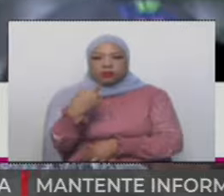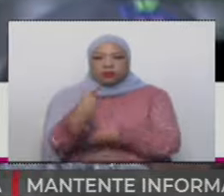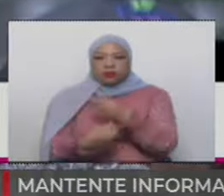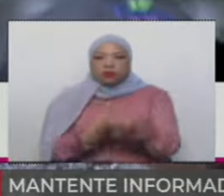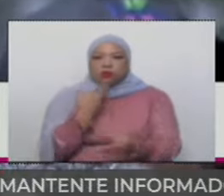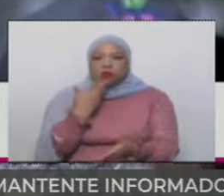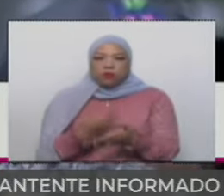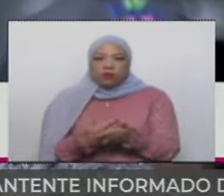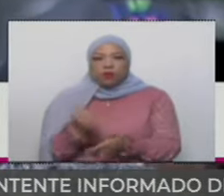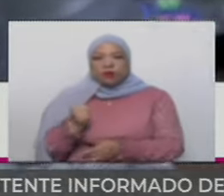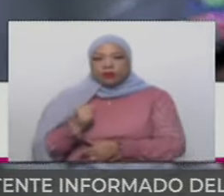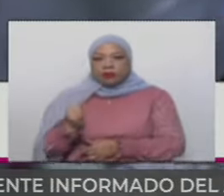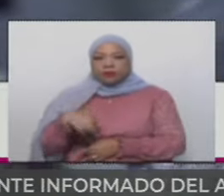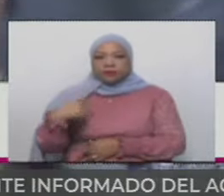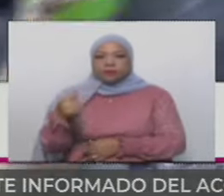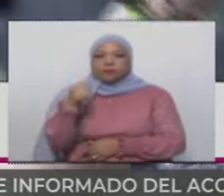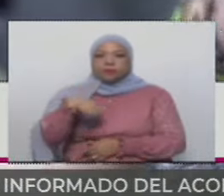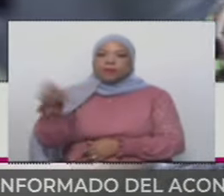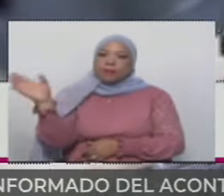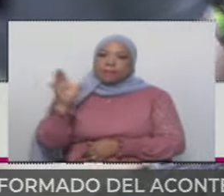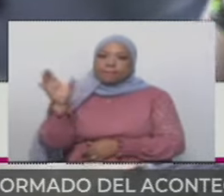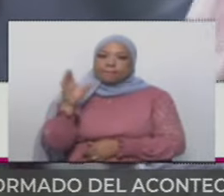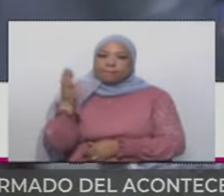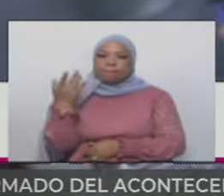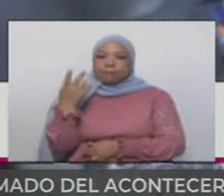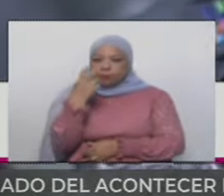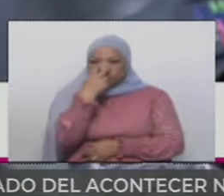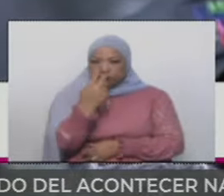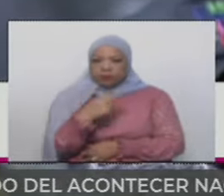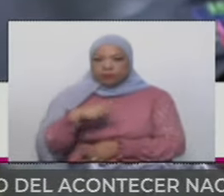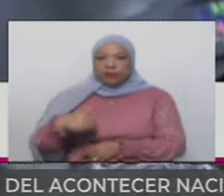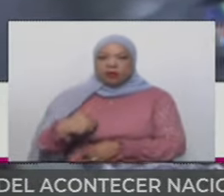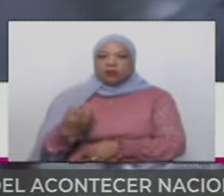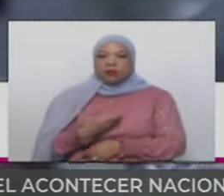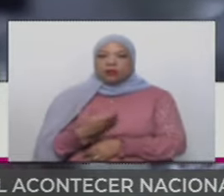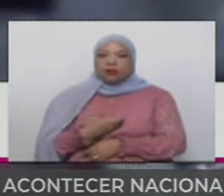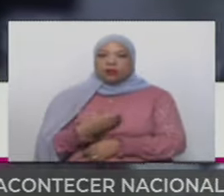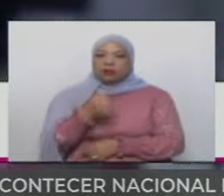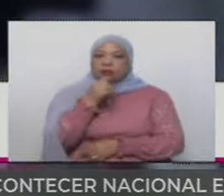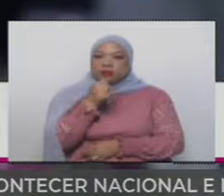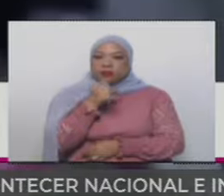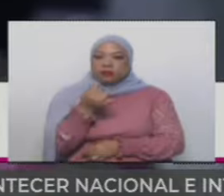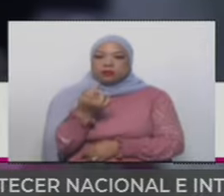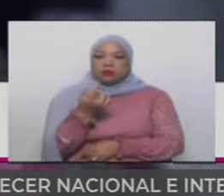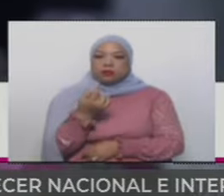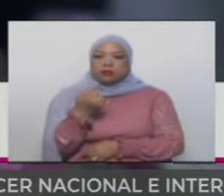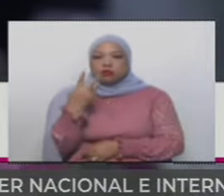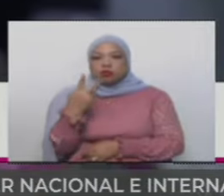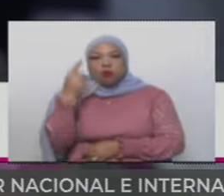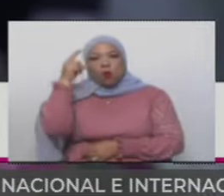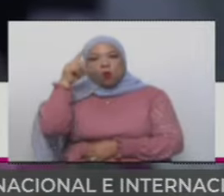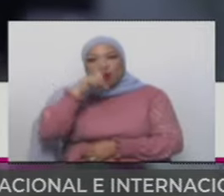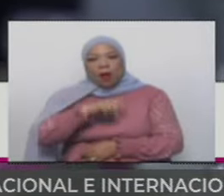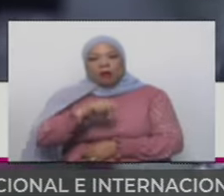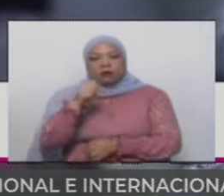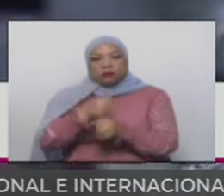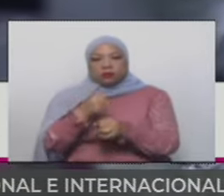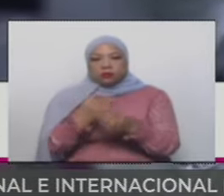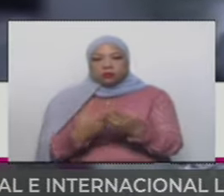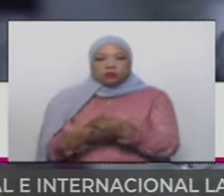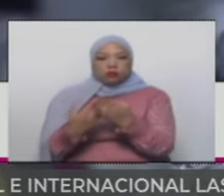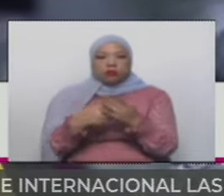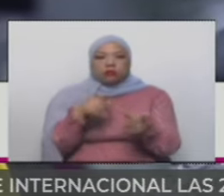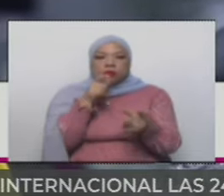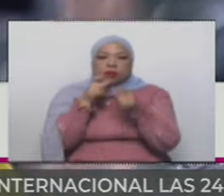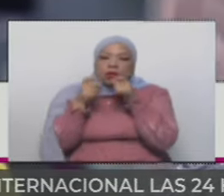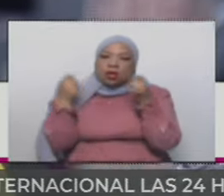gracias. A propósito de la Feria del Libro de Caracas, ha sido una indicación de nuestra alcaldesa Carmen Meléndez, y durante 2 años hemos realizado un estudio de consumo